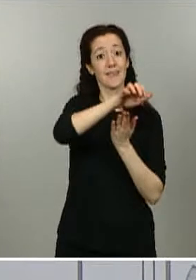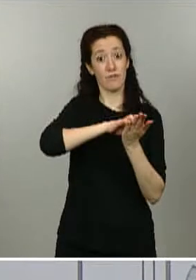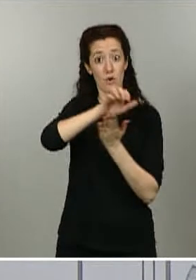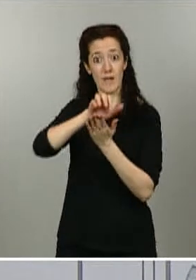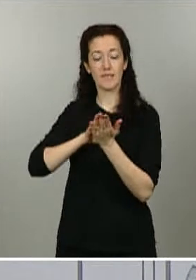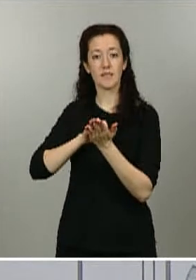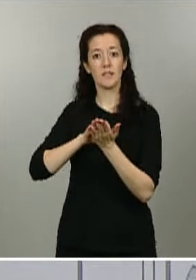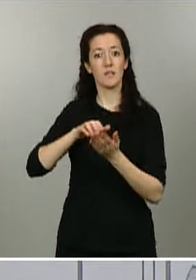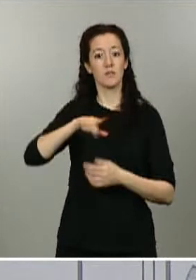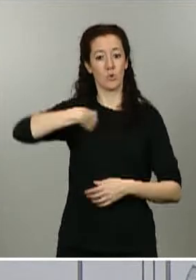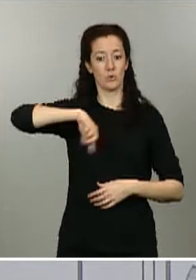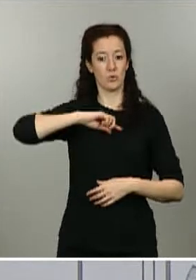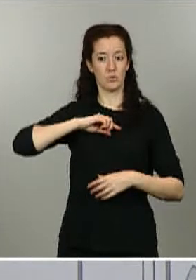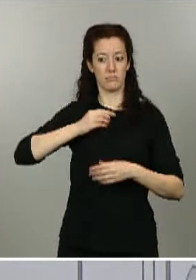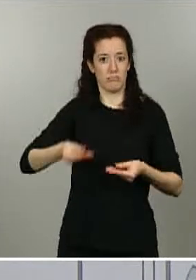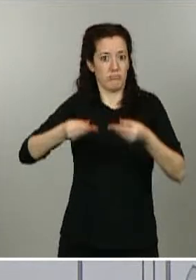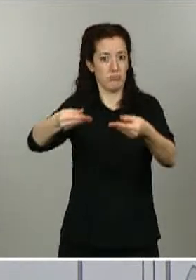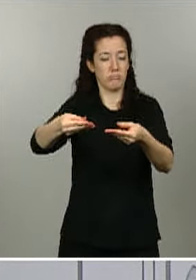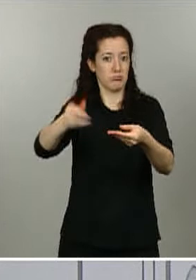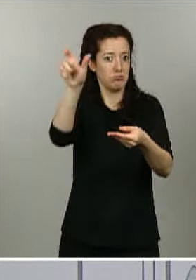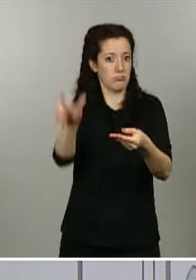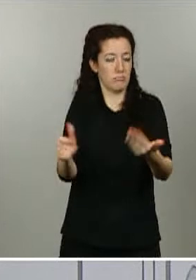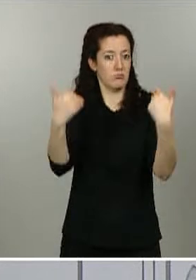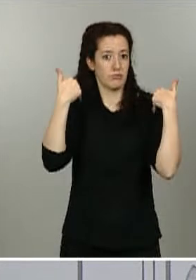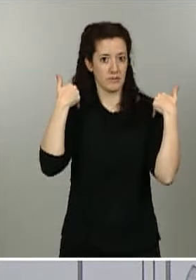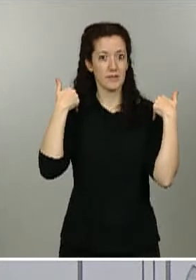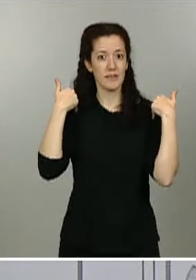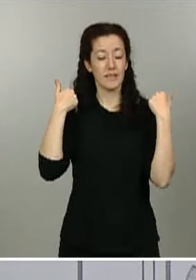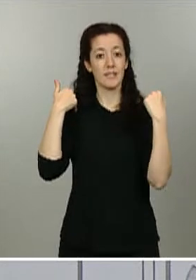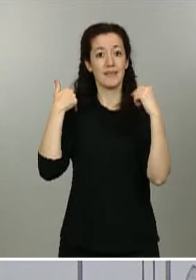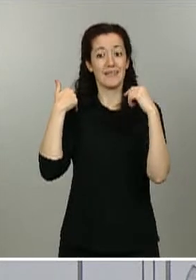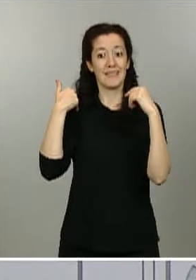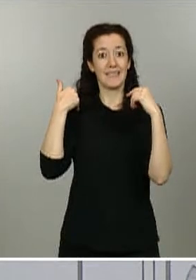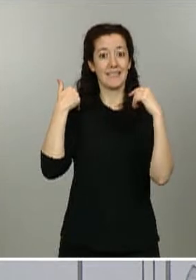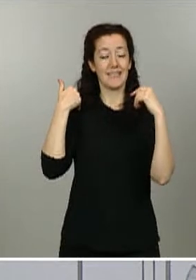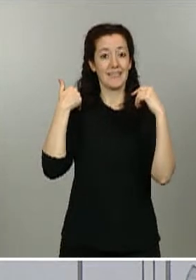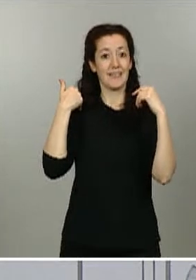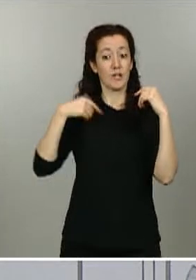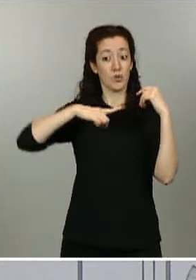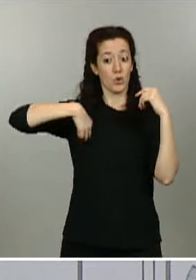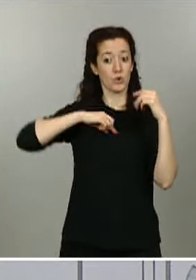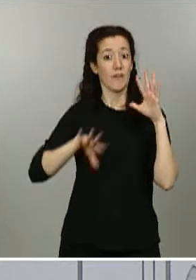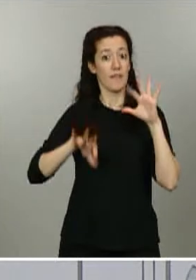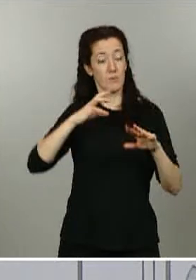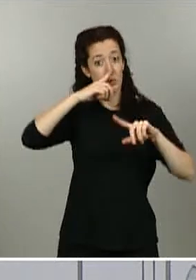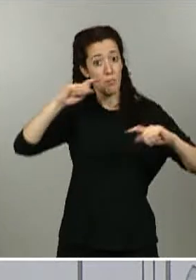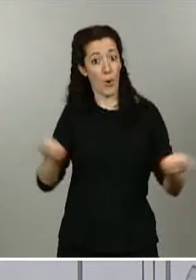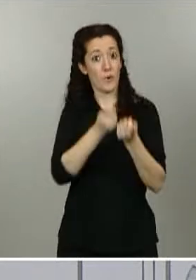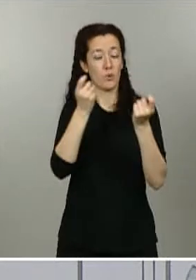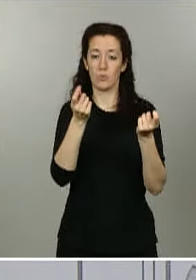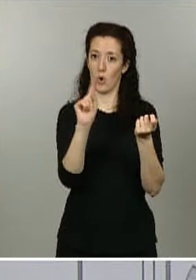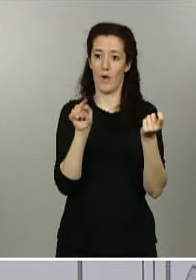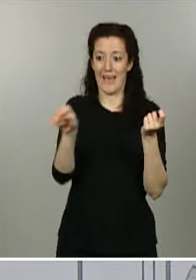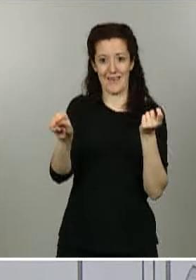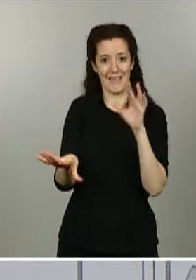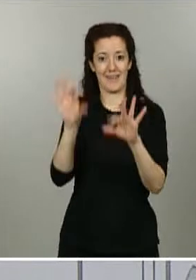para que tome las decisiones, y la decisión de hacerlos públicos en realidad no nos corresponde, pero los informes no son ningún secreto. Todo el contenido se